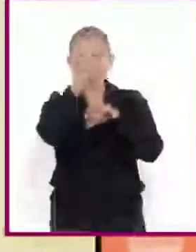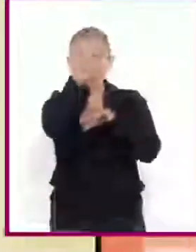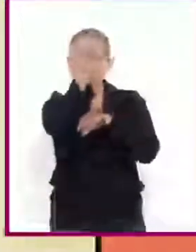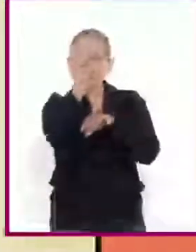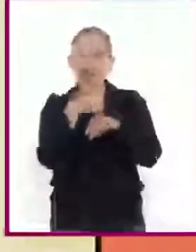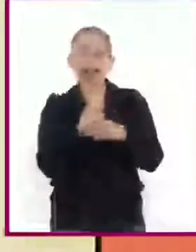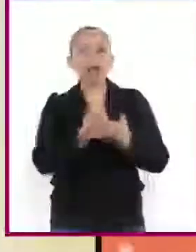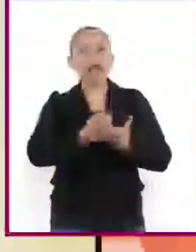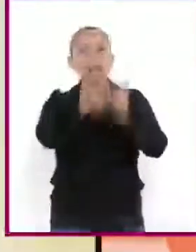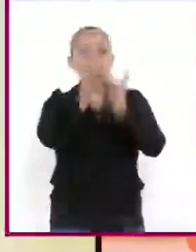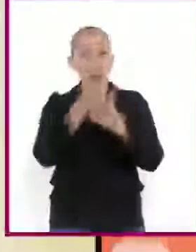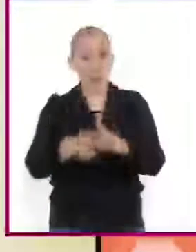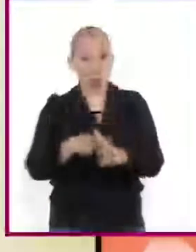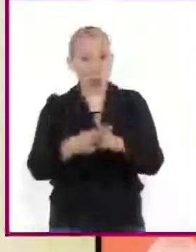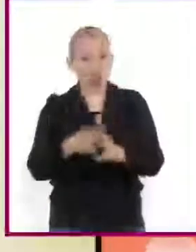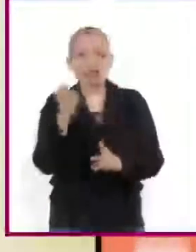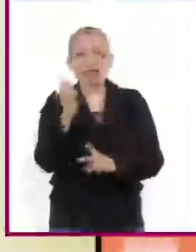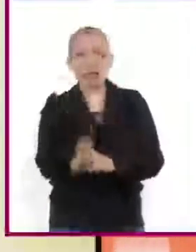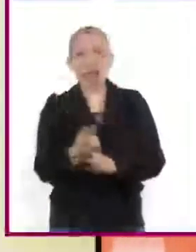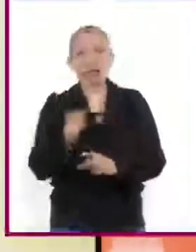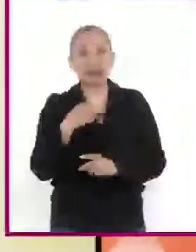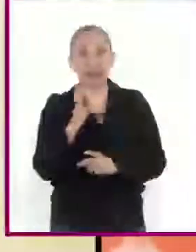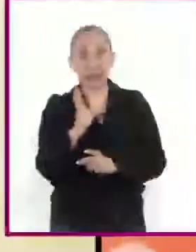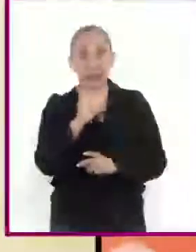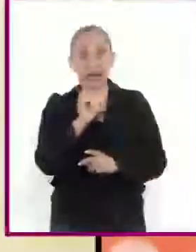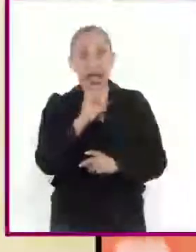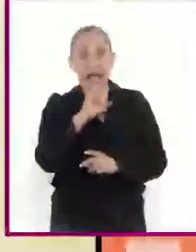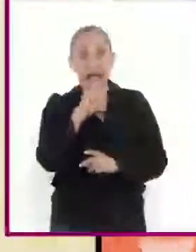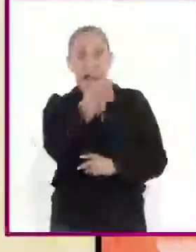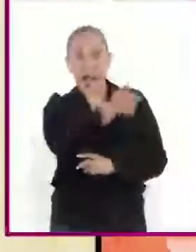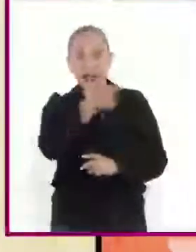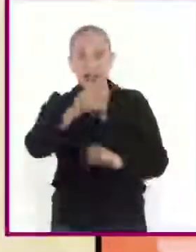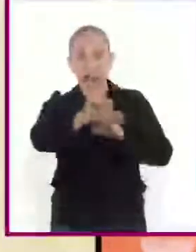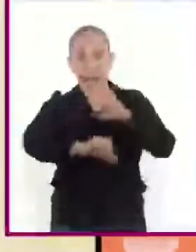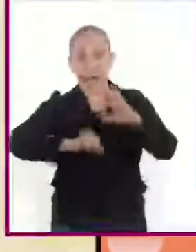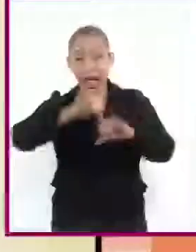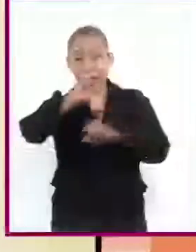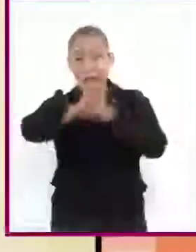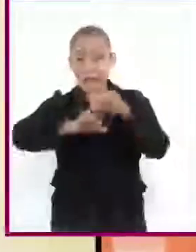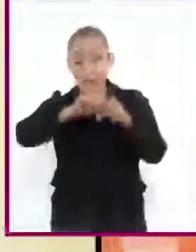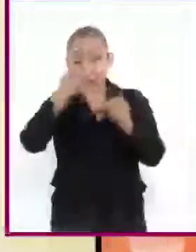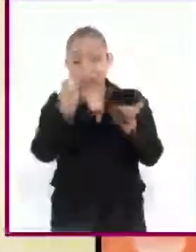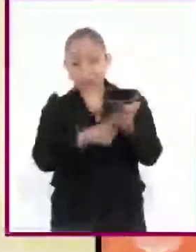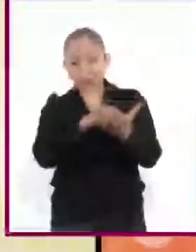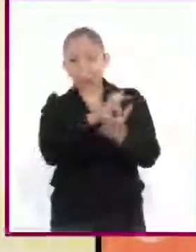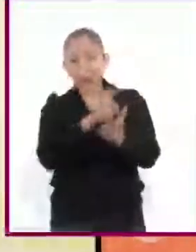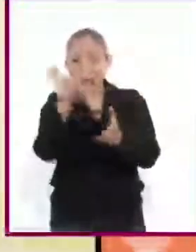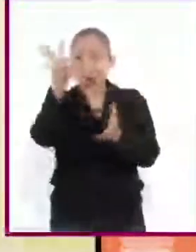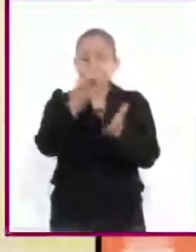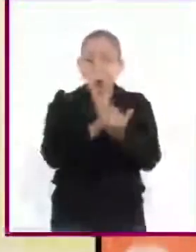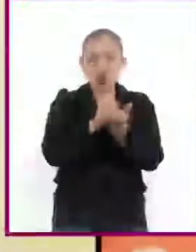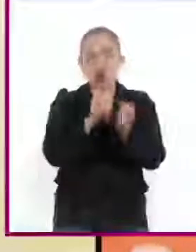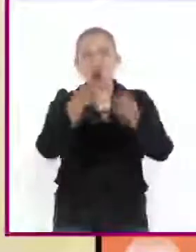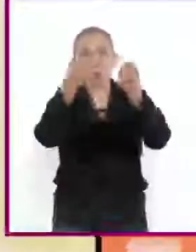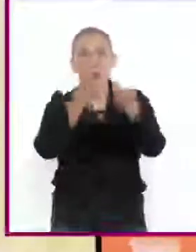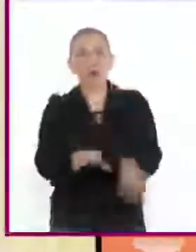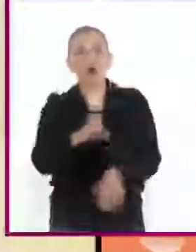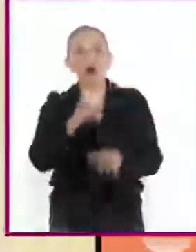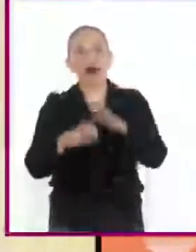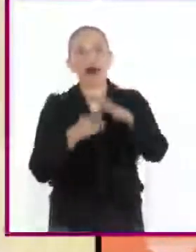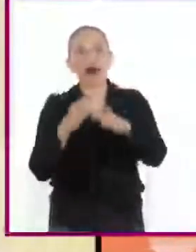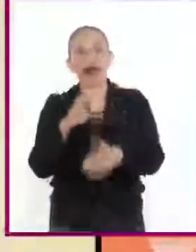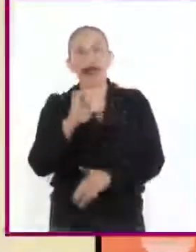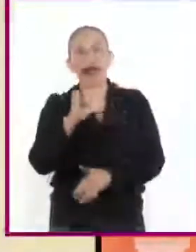Esta herramienta matemática se refiere a la carga asignada a cada átomo que en un compuesto puede ganar o perder electrones.